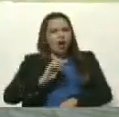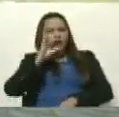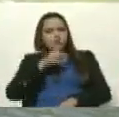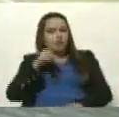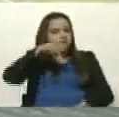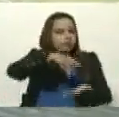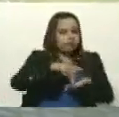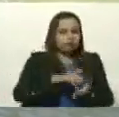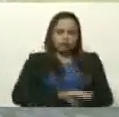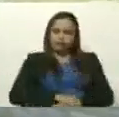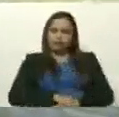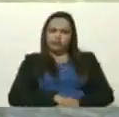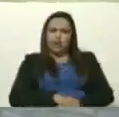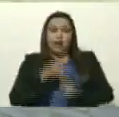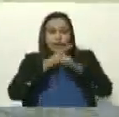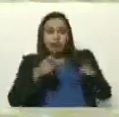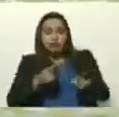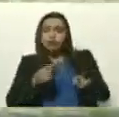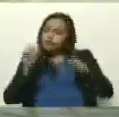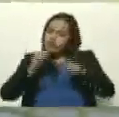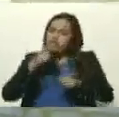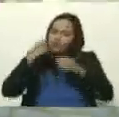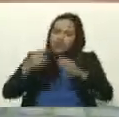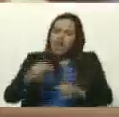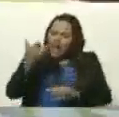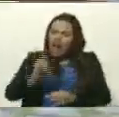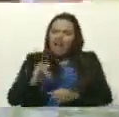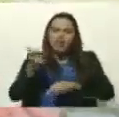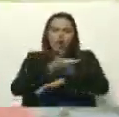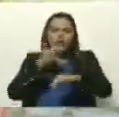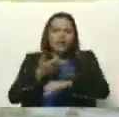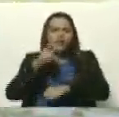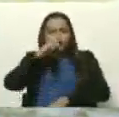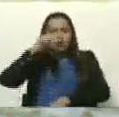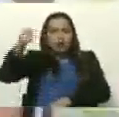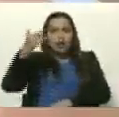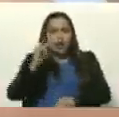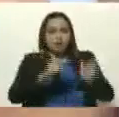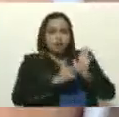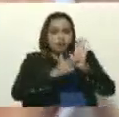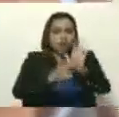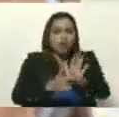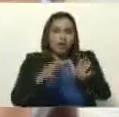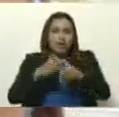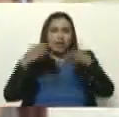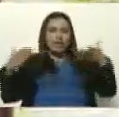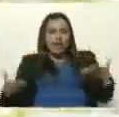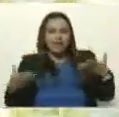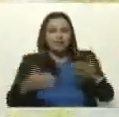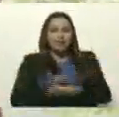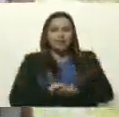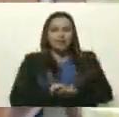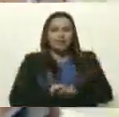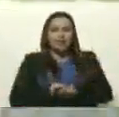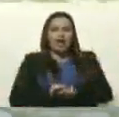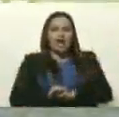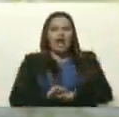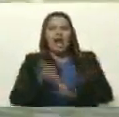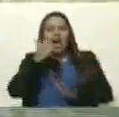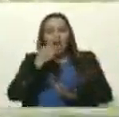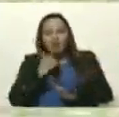somos pues resulta que si somos los que somos y ha estado en el que lo en la evidencia que había un gran sabotaje a la economía nacional